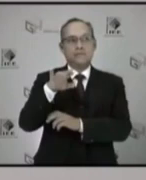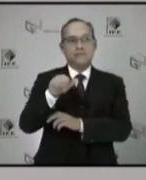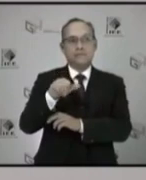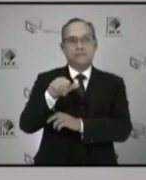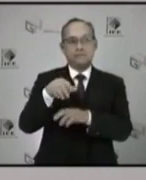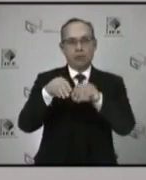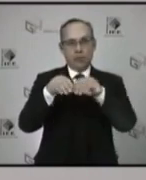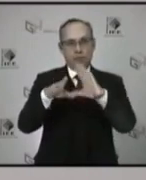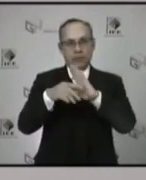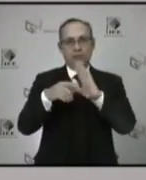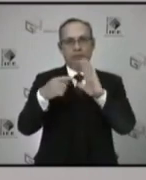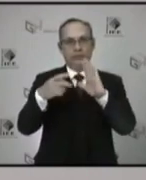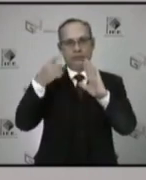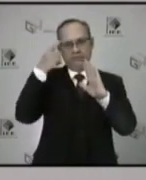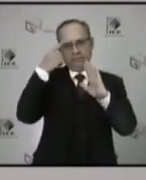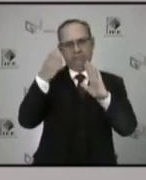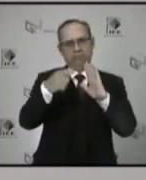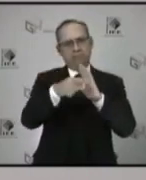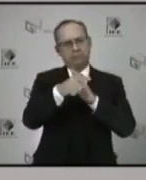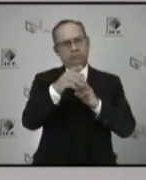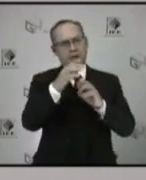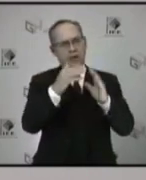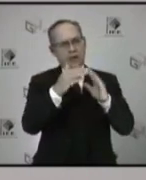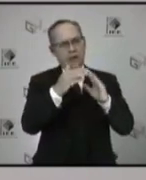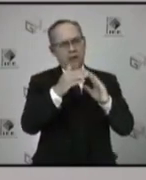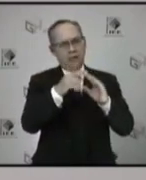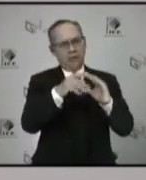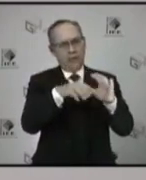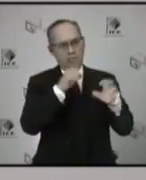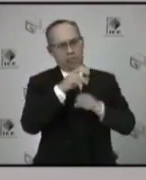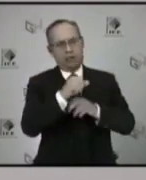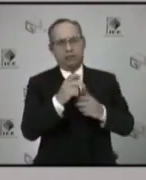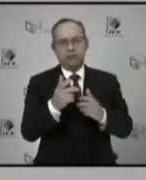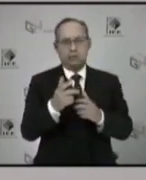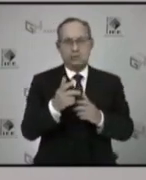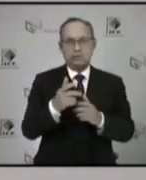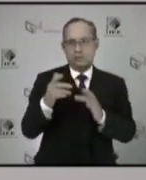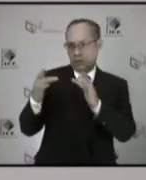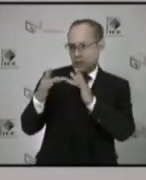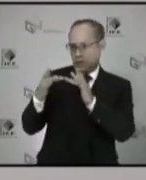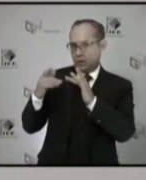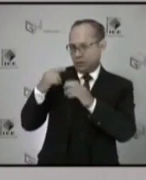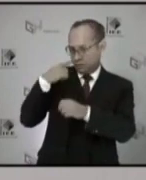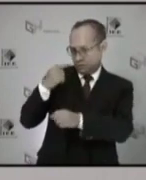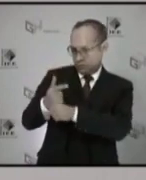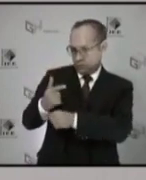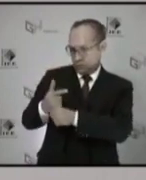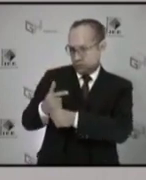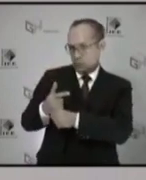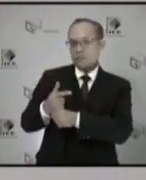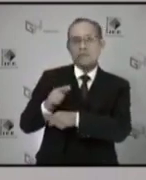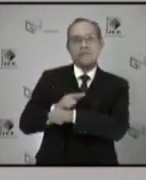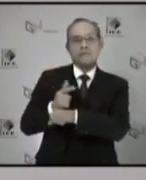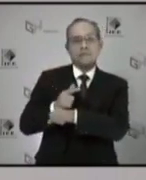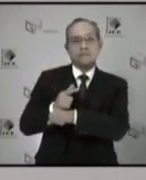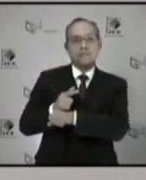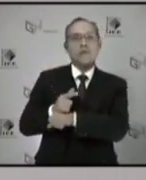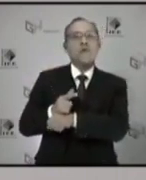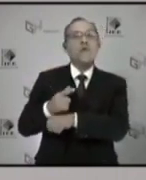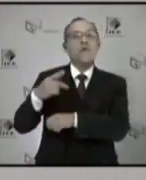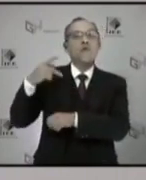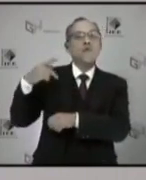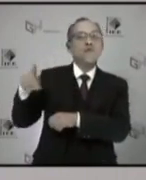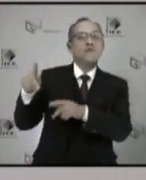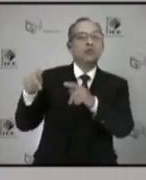casas. Fíjese que en las redes, un licenciado, Javier Austria, su tío, hermano de su